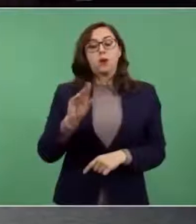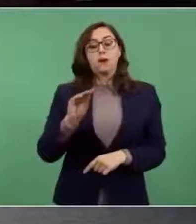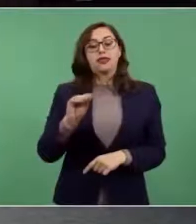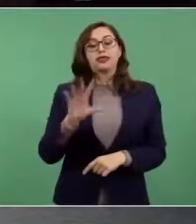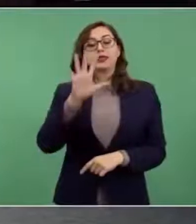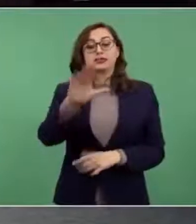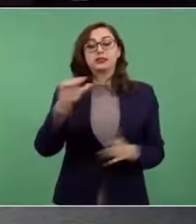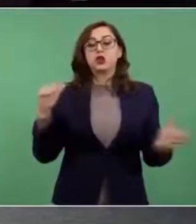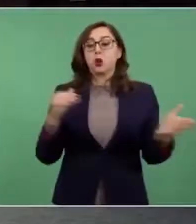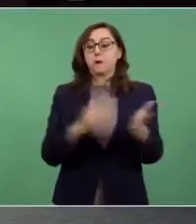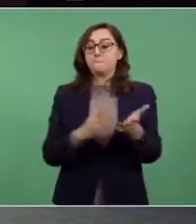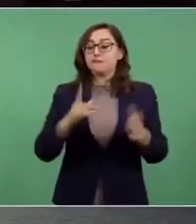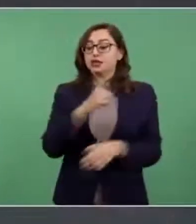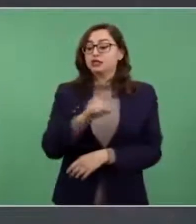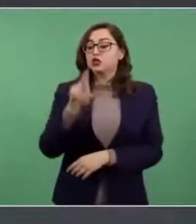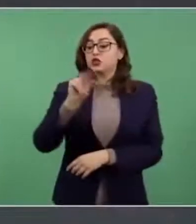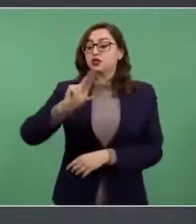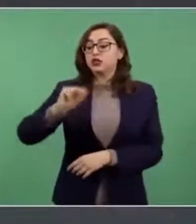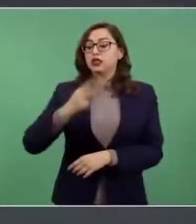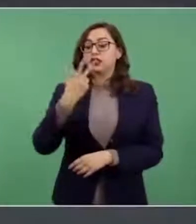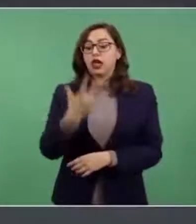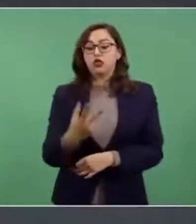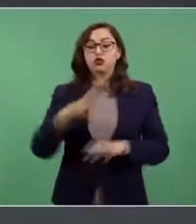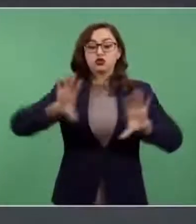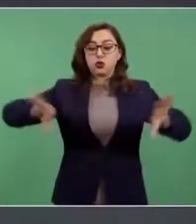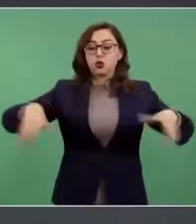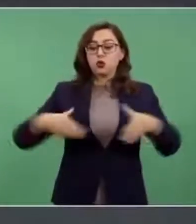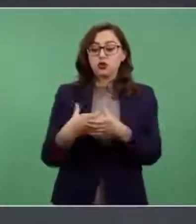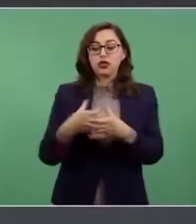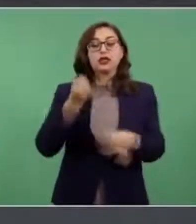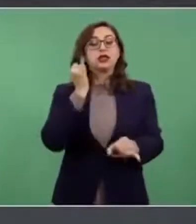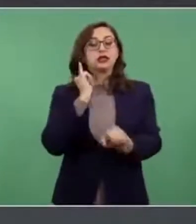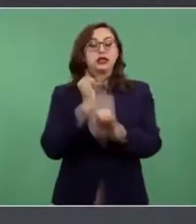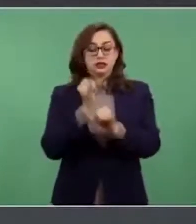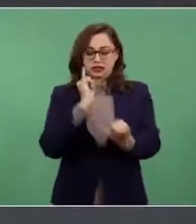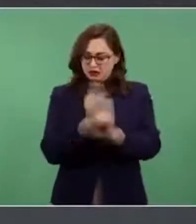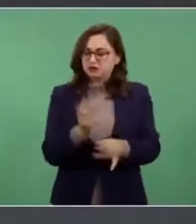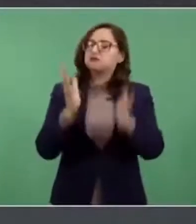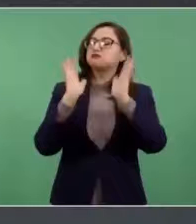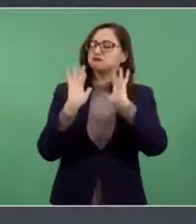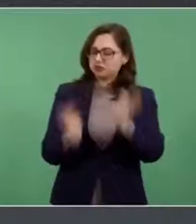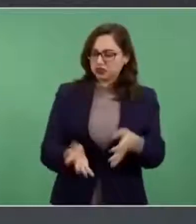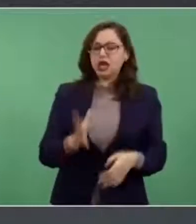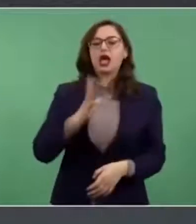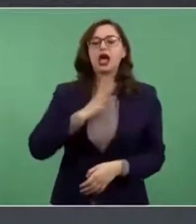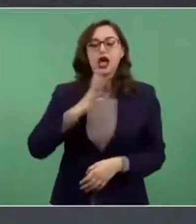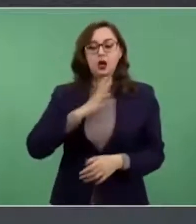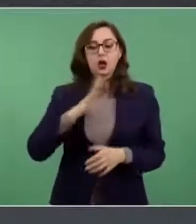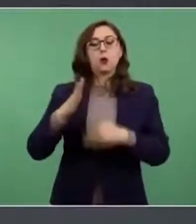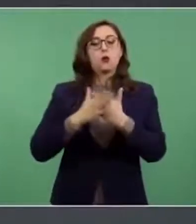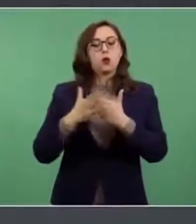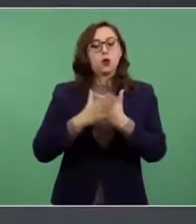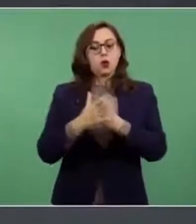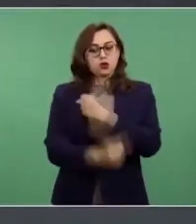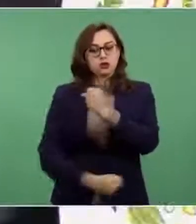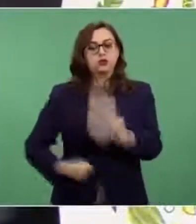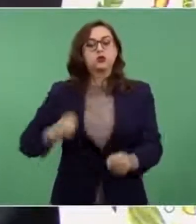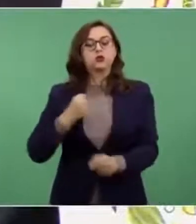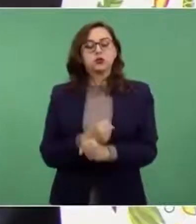95,182 comunidades ya cuentan con conexión de Internet. El próximo año serán